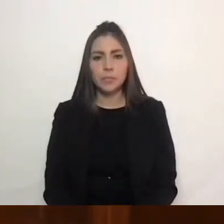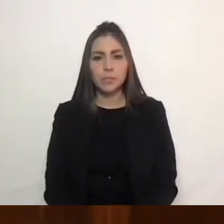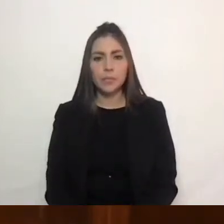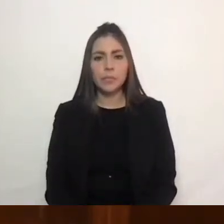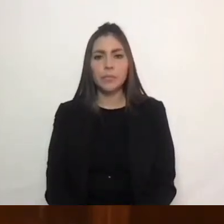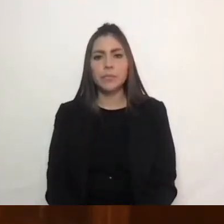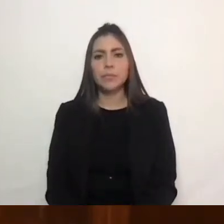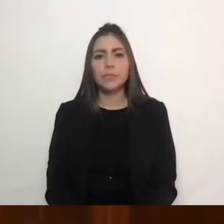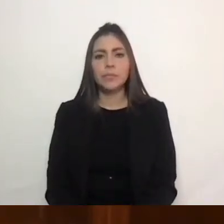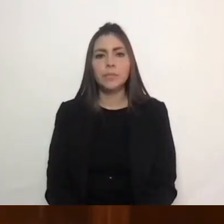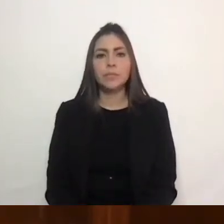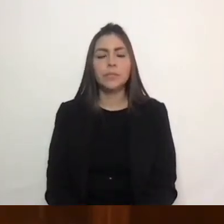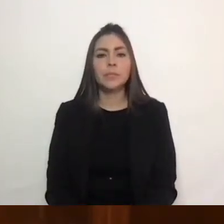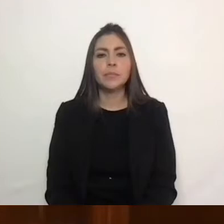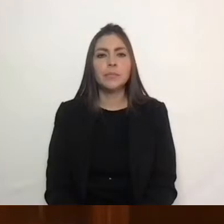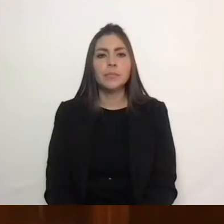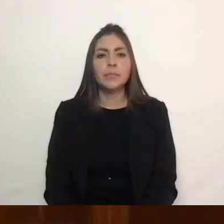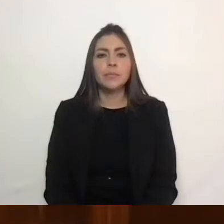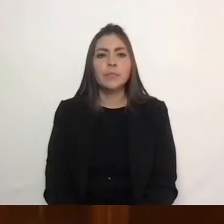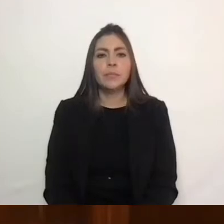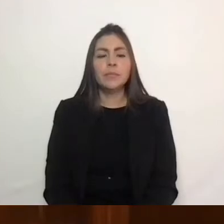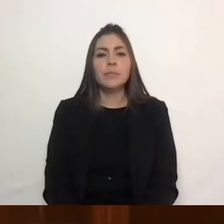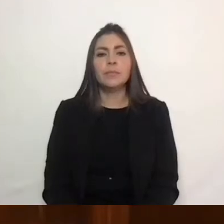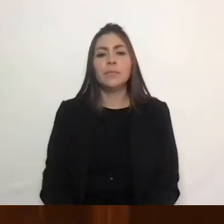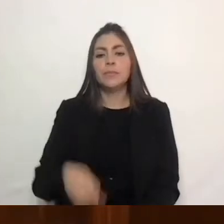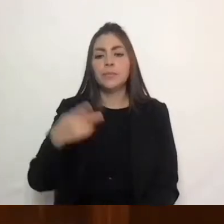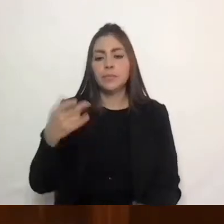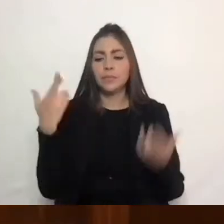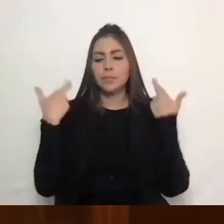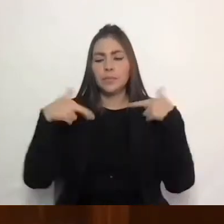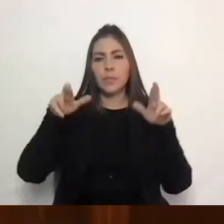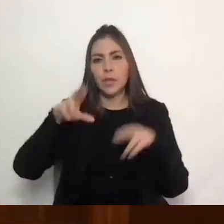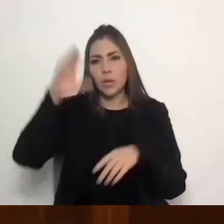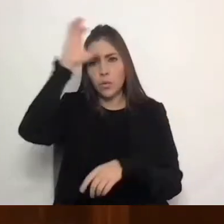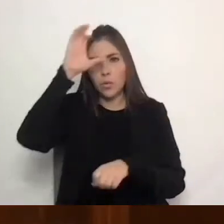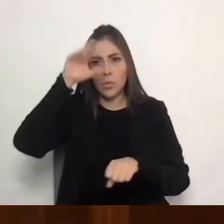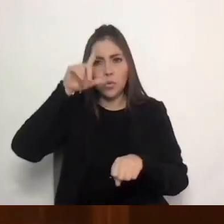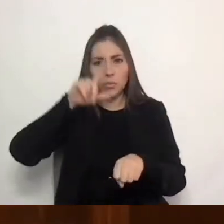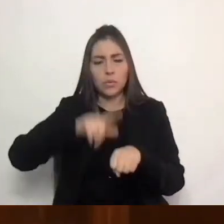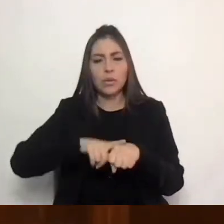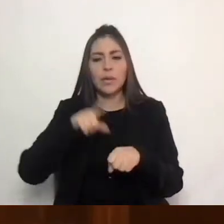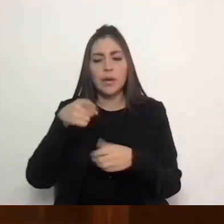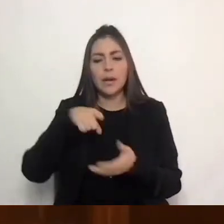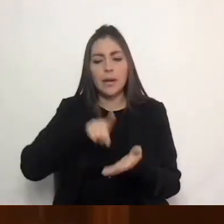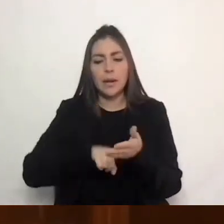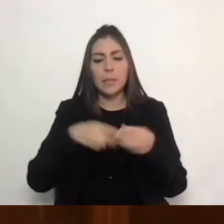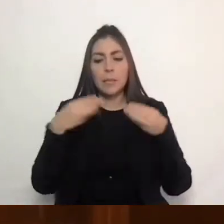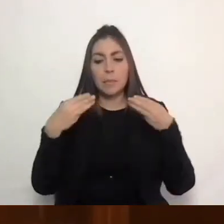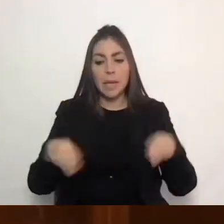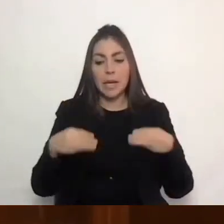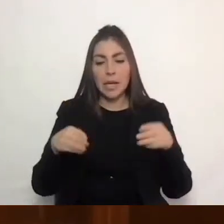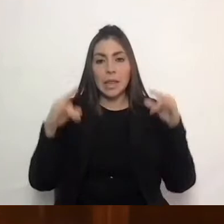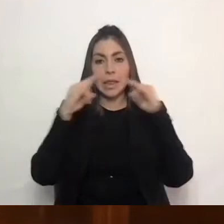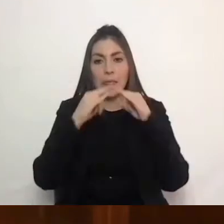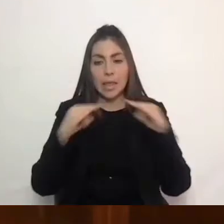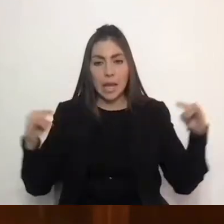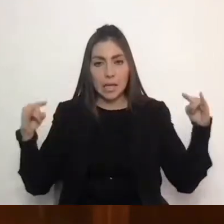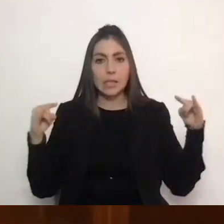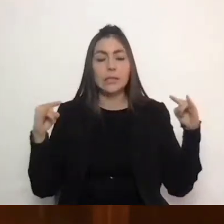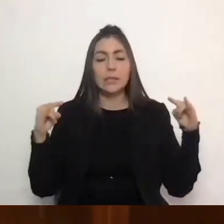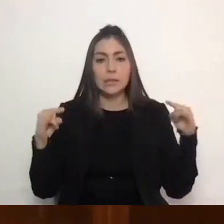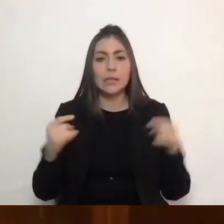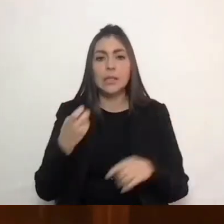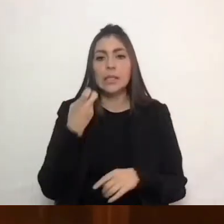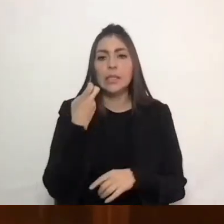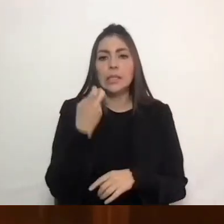Que la representación del patrimonio cultural intangible en el mercado público y tianguis es una manifestación de